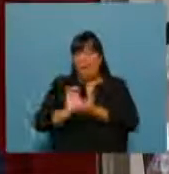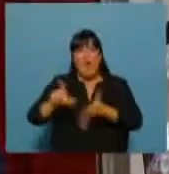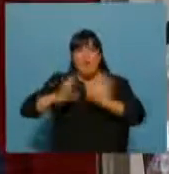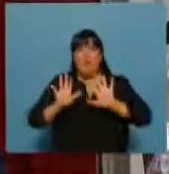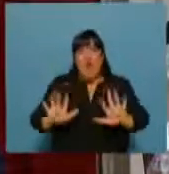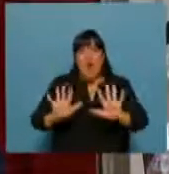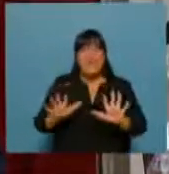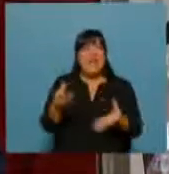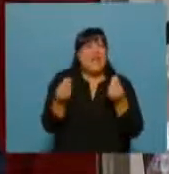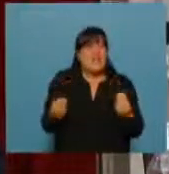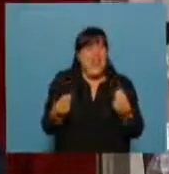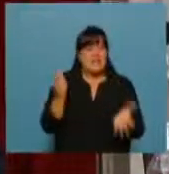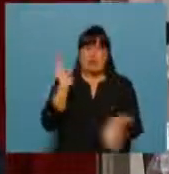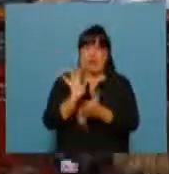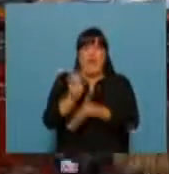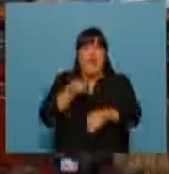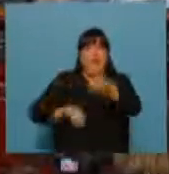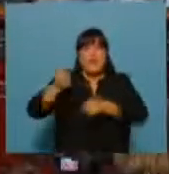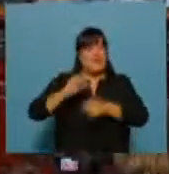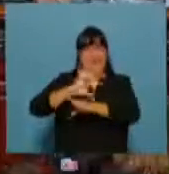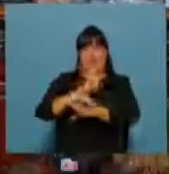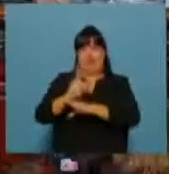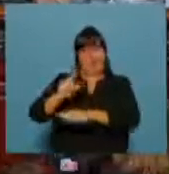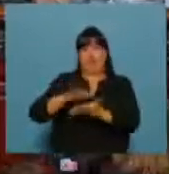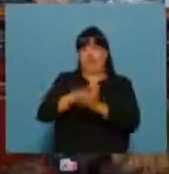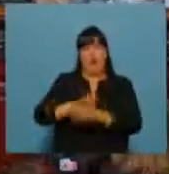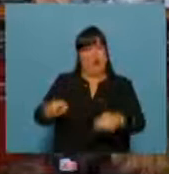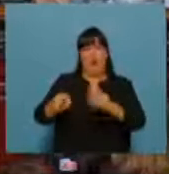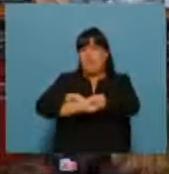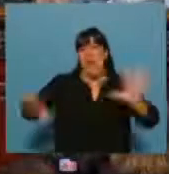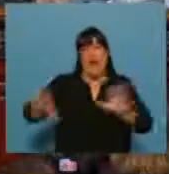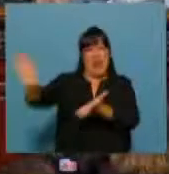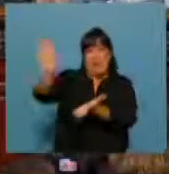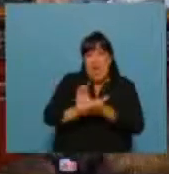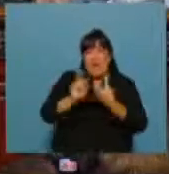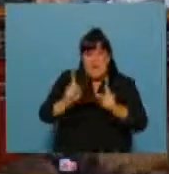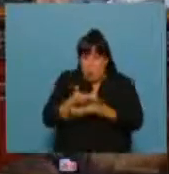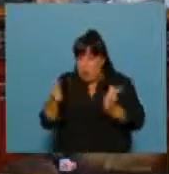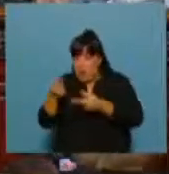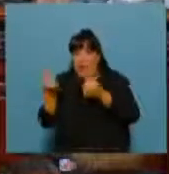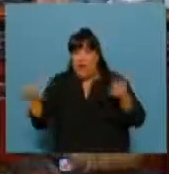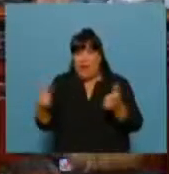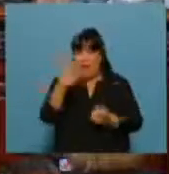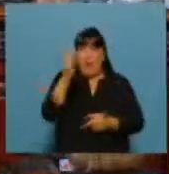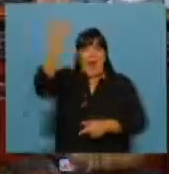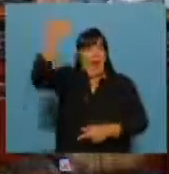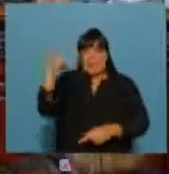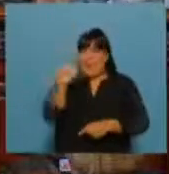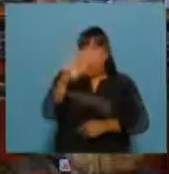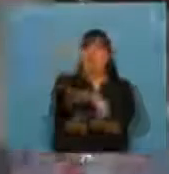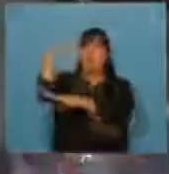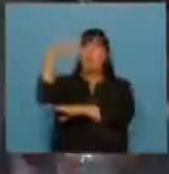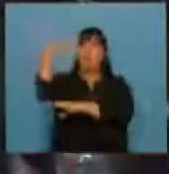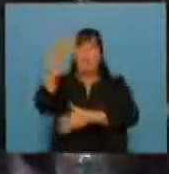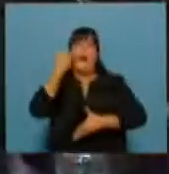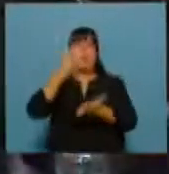carga de genes está digamos se conoce lo que sigue por ahí no hizo tanta referencia digamos yo como por terminado el tema no cuando